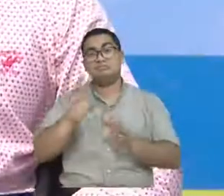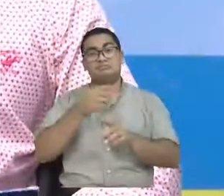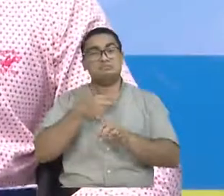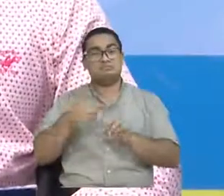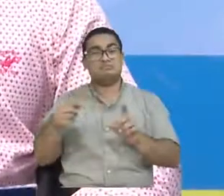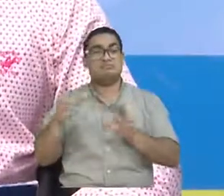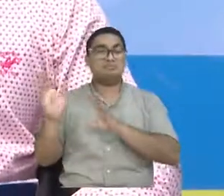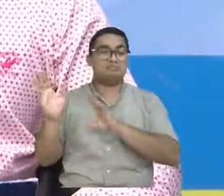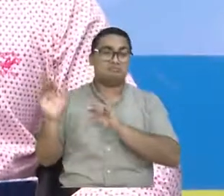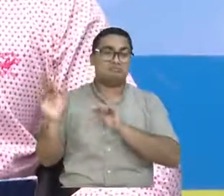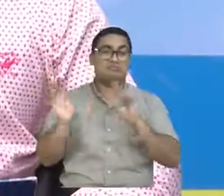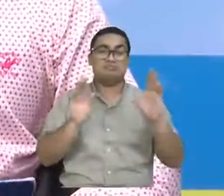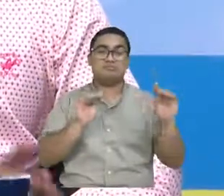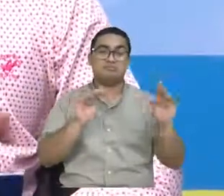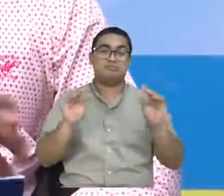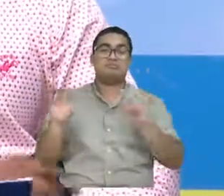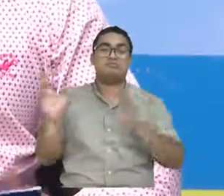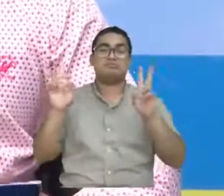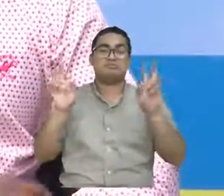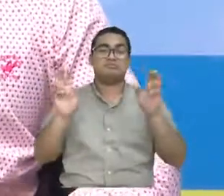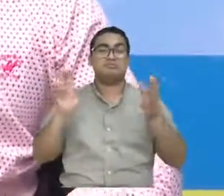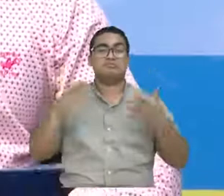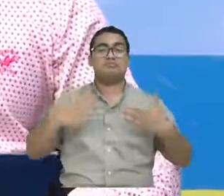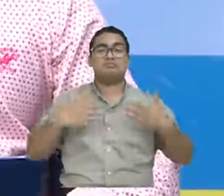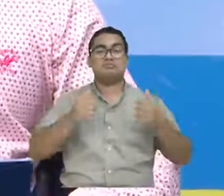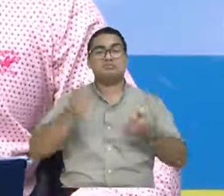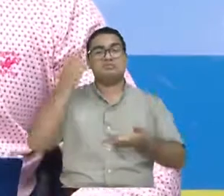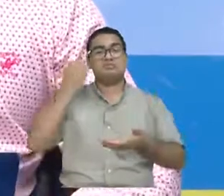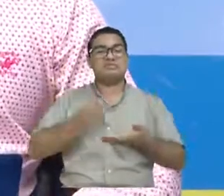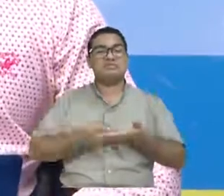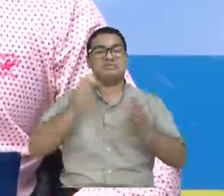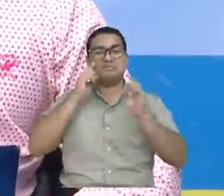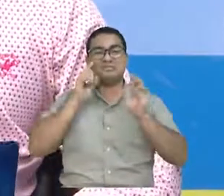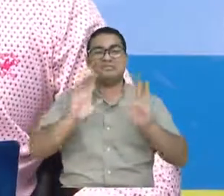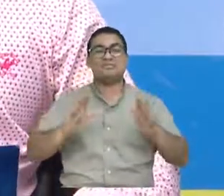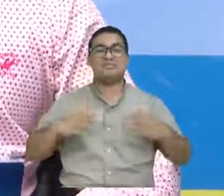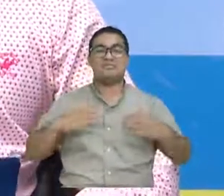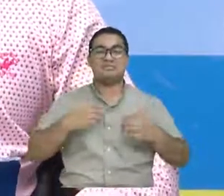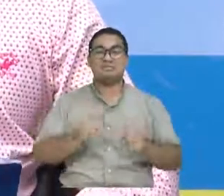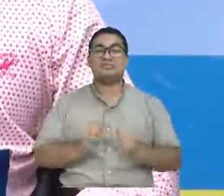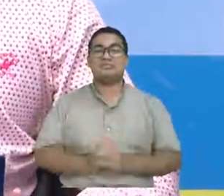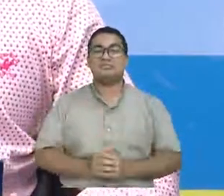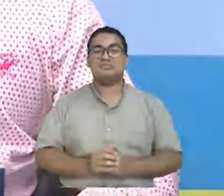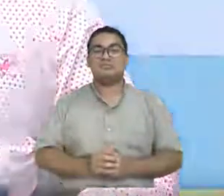para seguir conversando sobre temas de salud. Recuerde que prevenir también es salud.